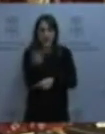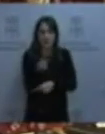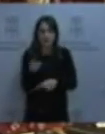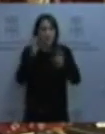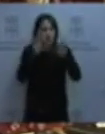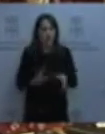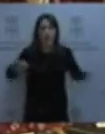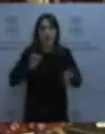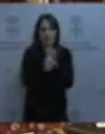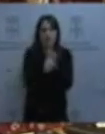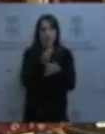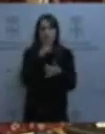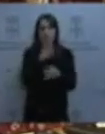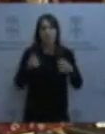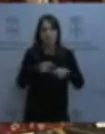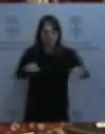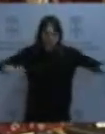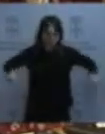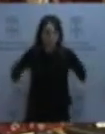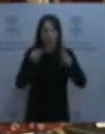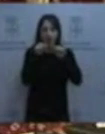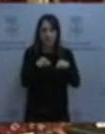hacían a ellos y no a los ladrones que tenían dentro del banco.